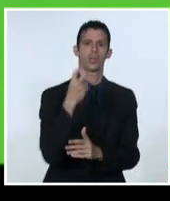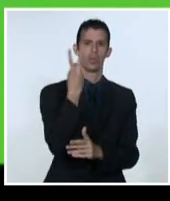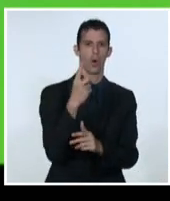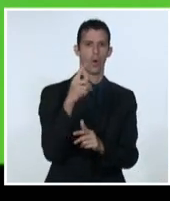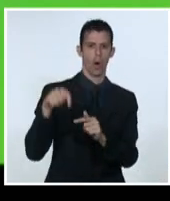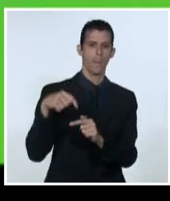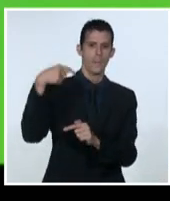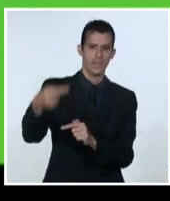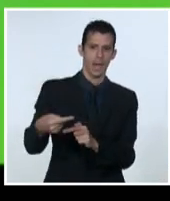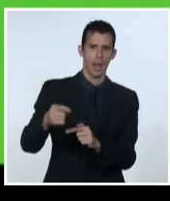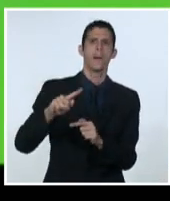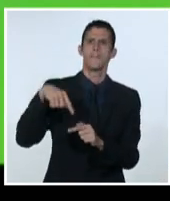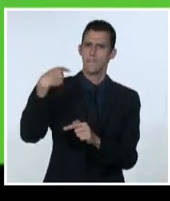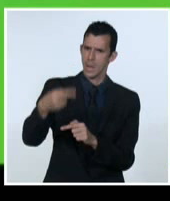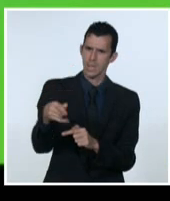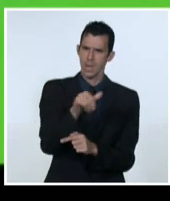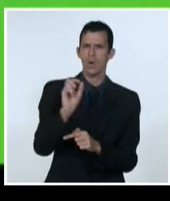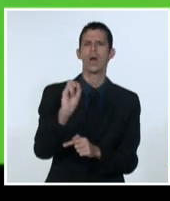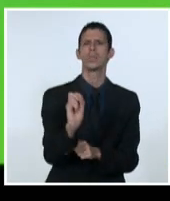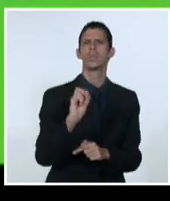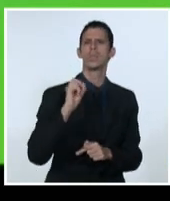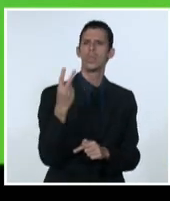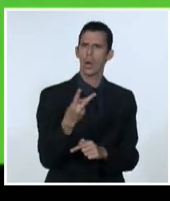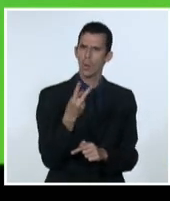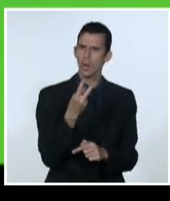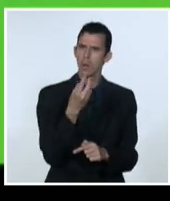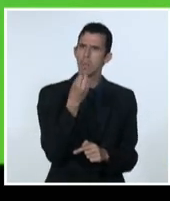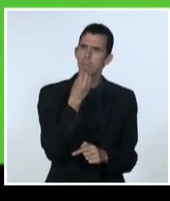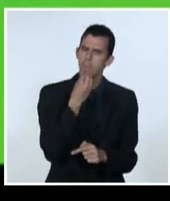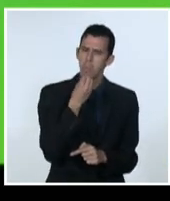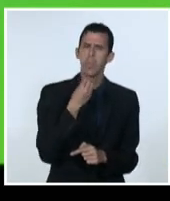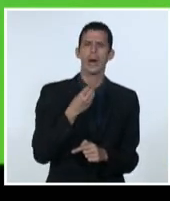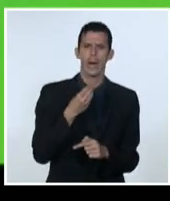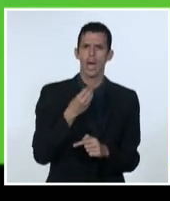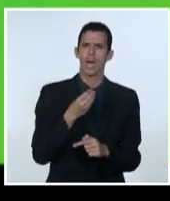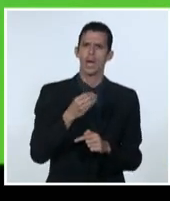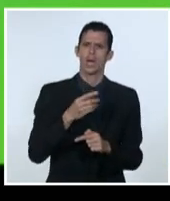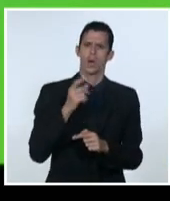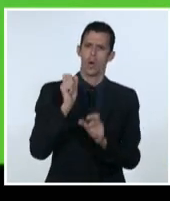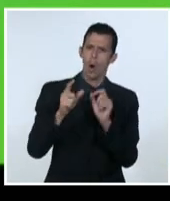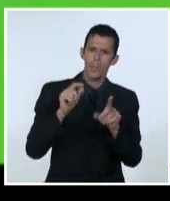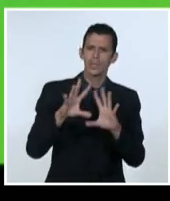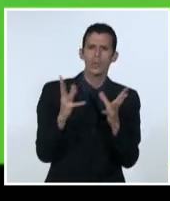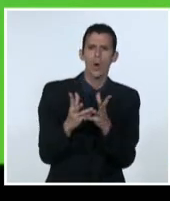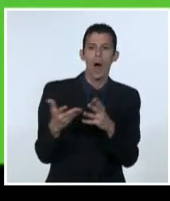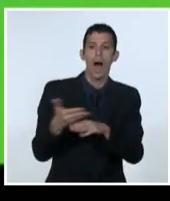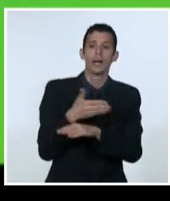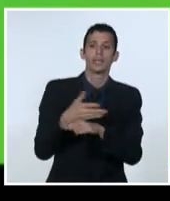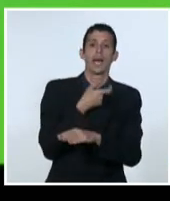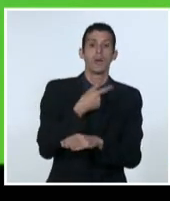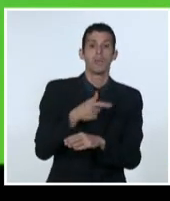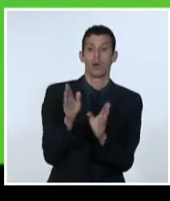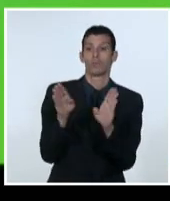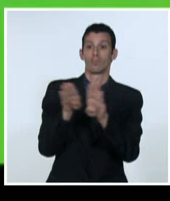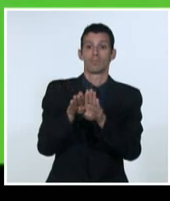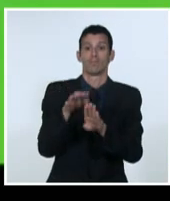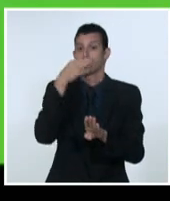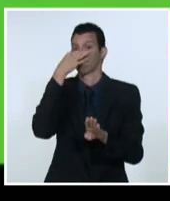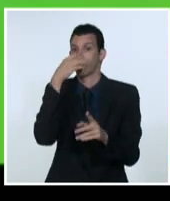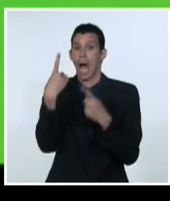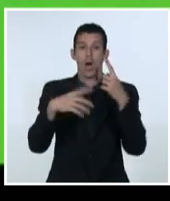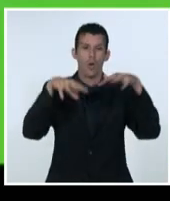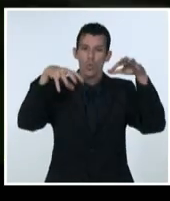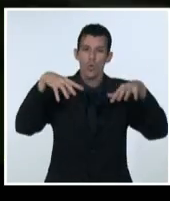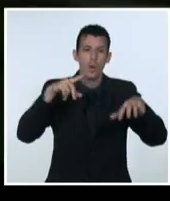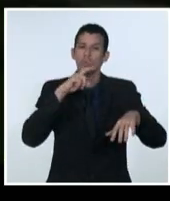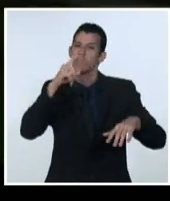distribuirá doble también en el resto de las demarcaciones se puntualizó con los territorios vecinos de las minas y sandino el estado